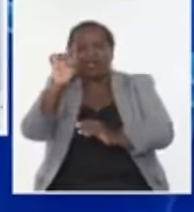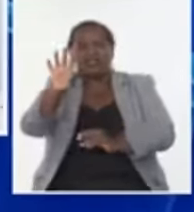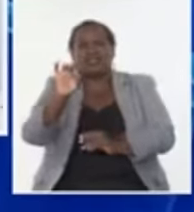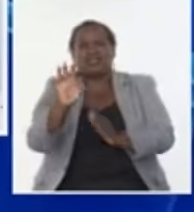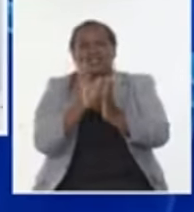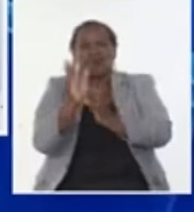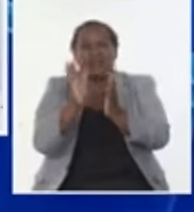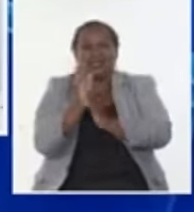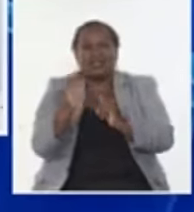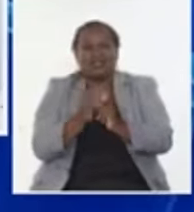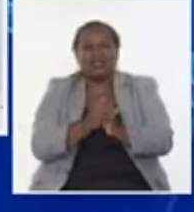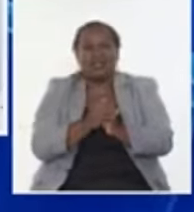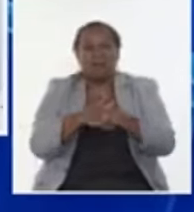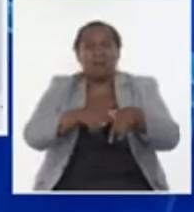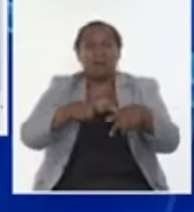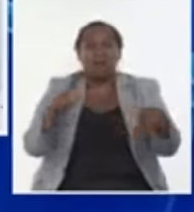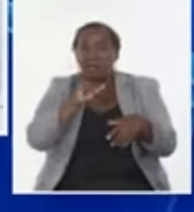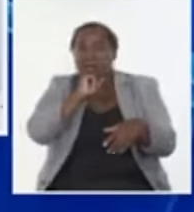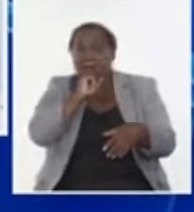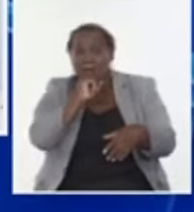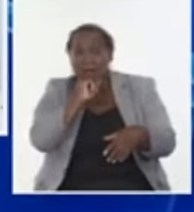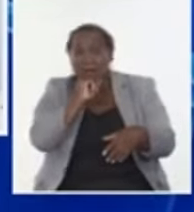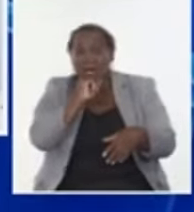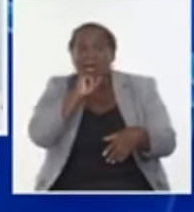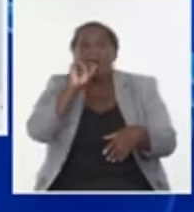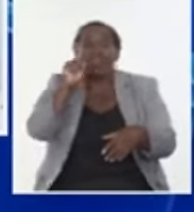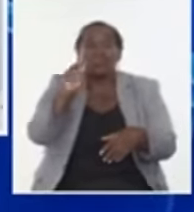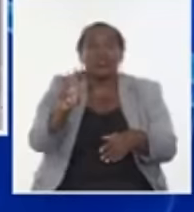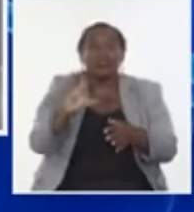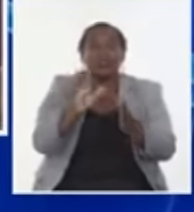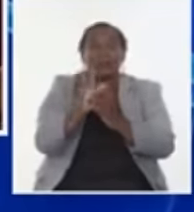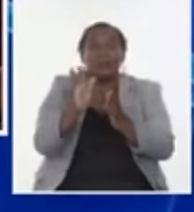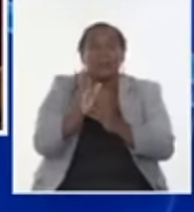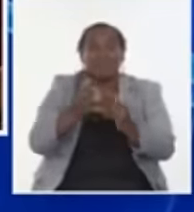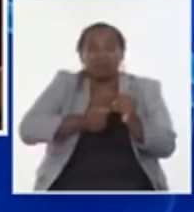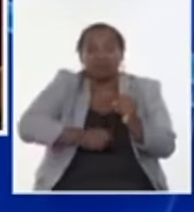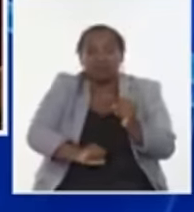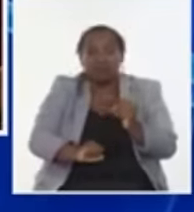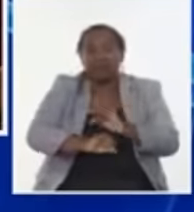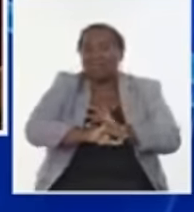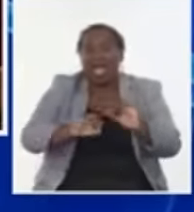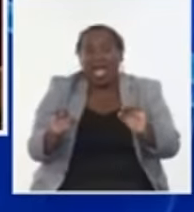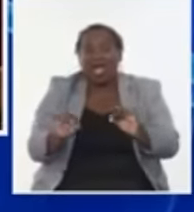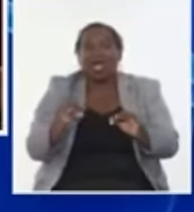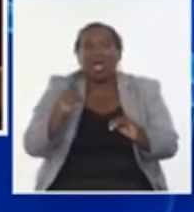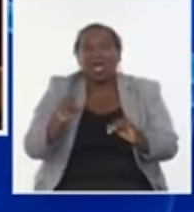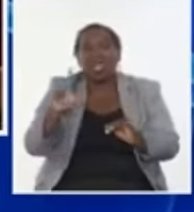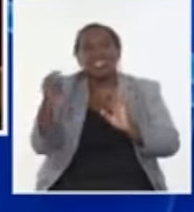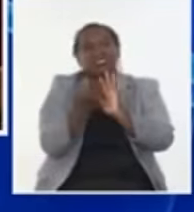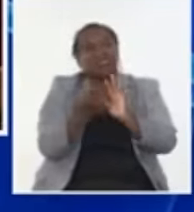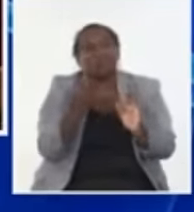de las madres a los 12 meses pedía una licencia, por lo menos ahora tiene 15, seguro, de maternidad.